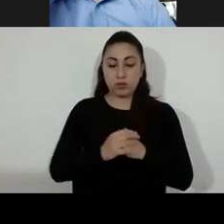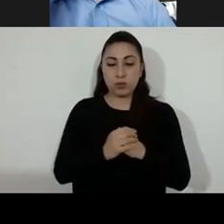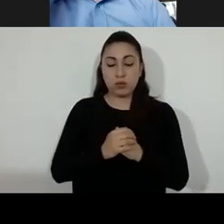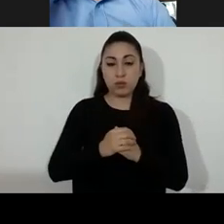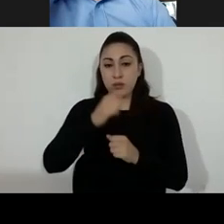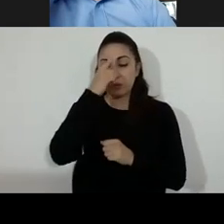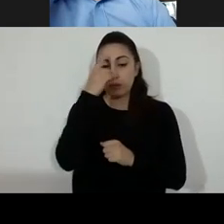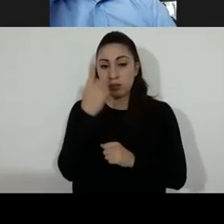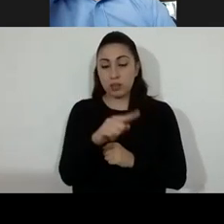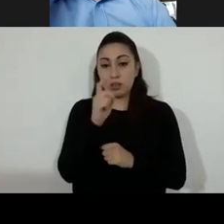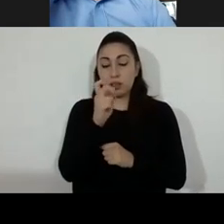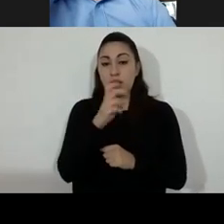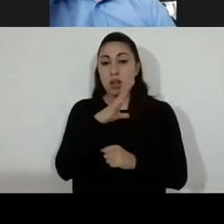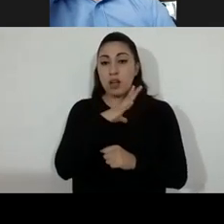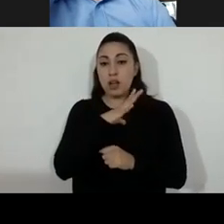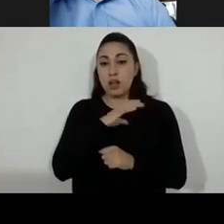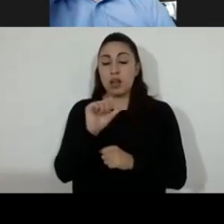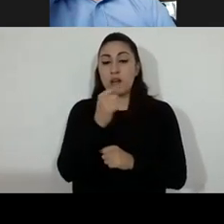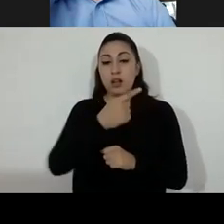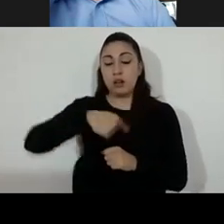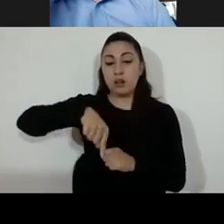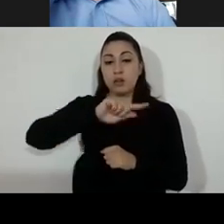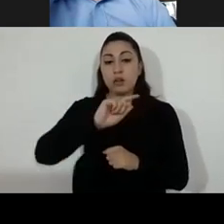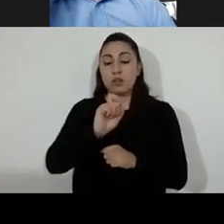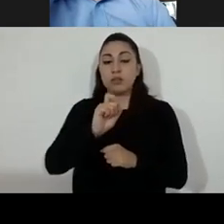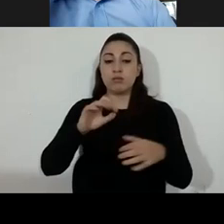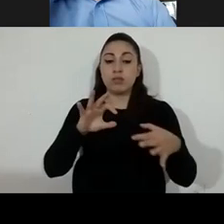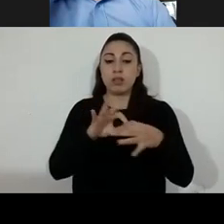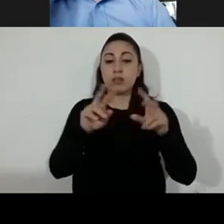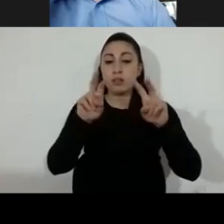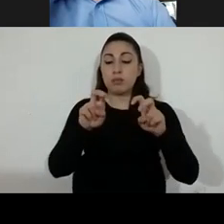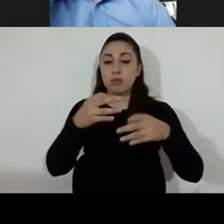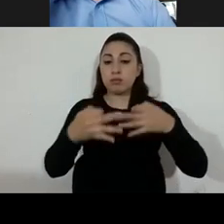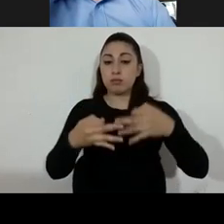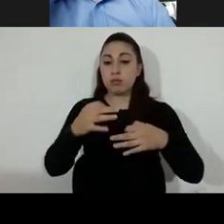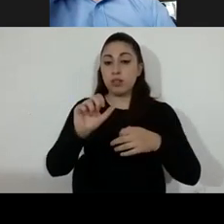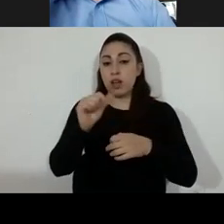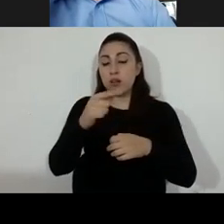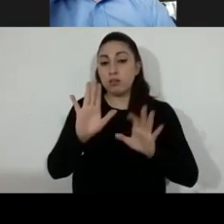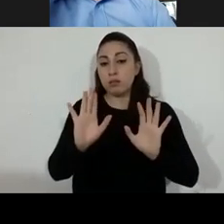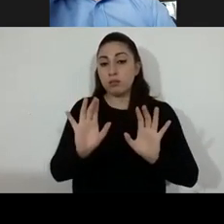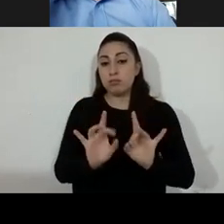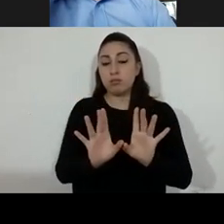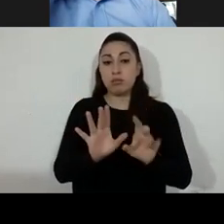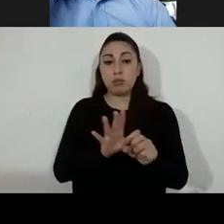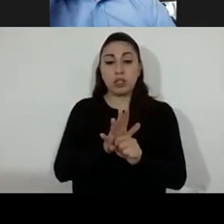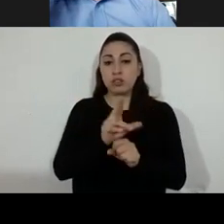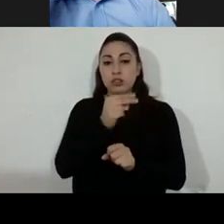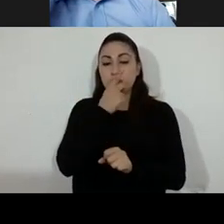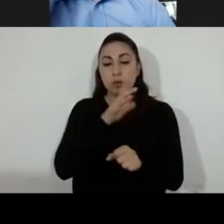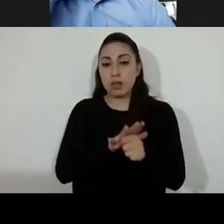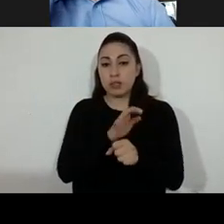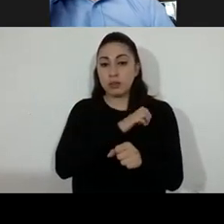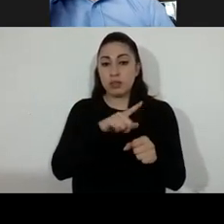Para el caso que exista alguna circunstancia de índole jurídica, alguna, cualquiera, dice, formal o